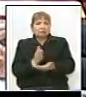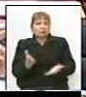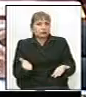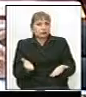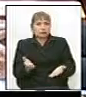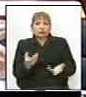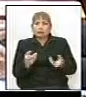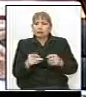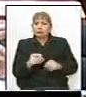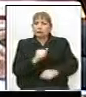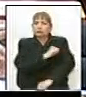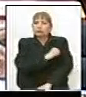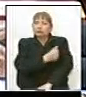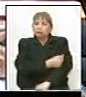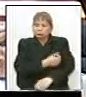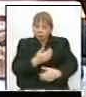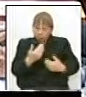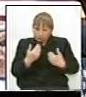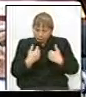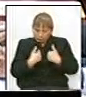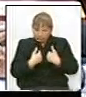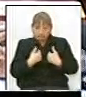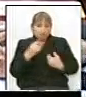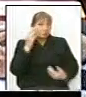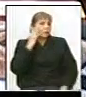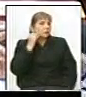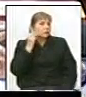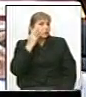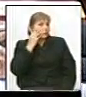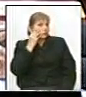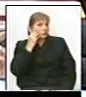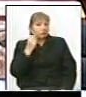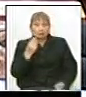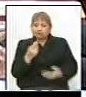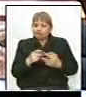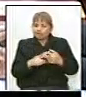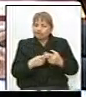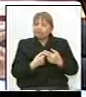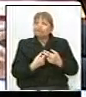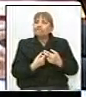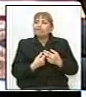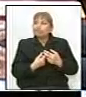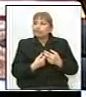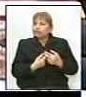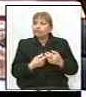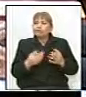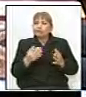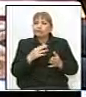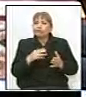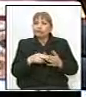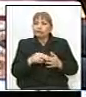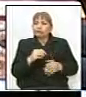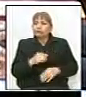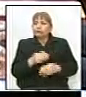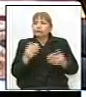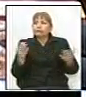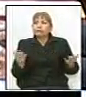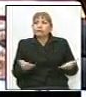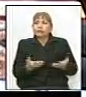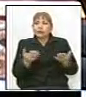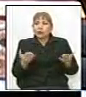es una autoridad que ya tiene la experiencia y sabe lo que es romper un principio, digamos, de neutralidad. O sea, ¿dónde